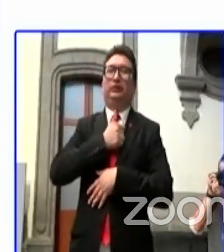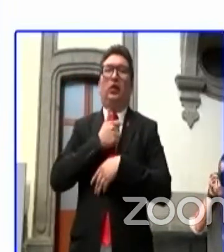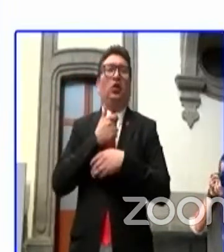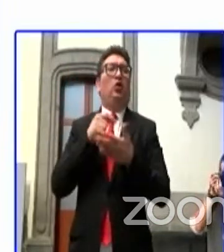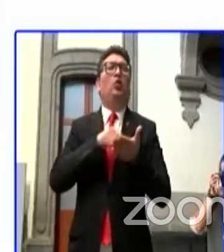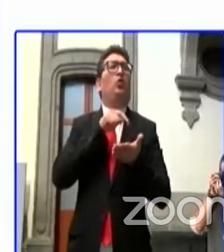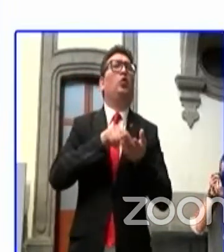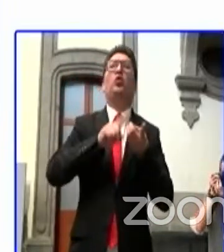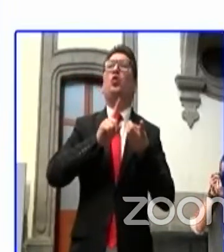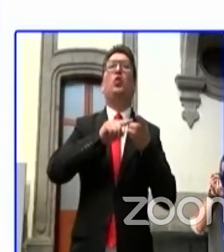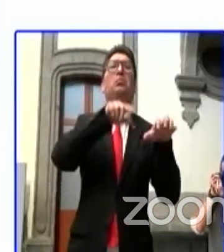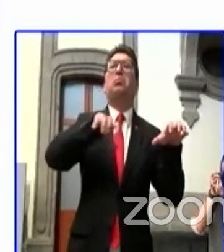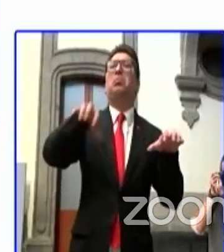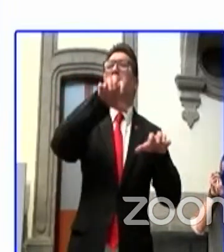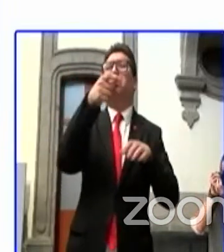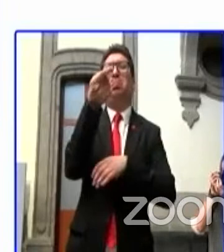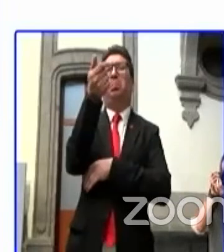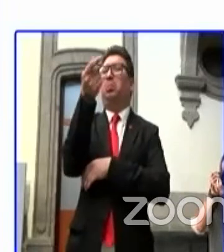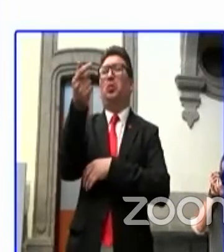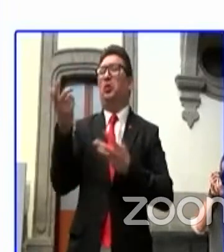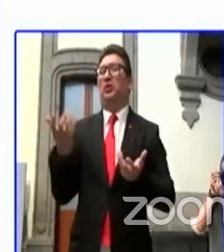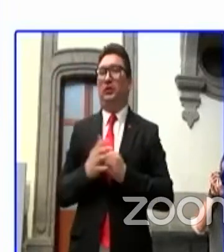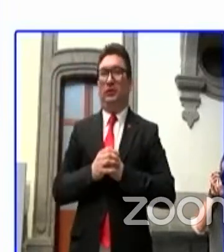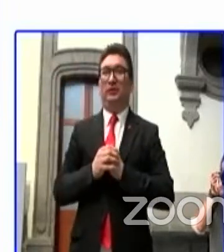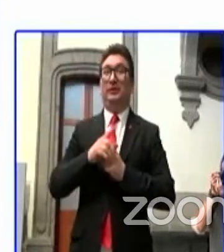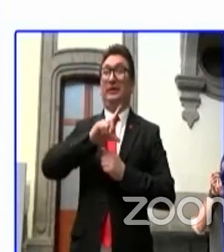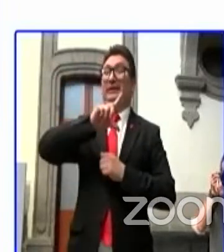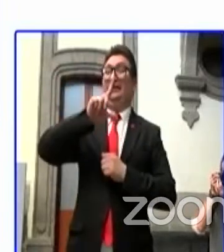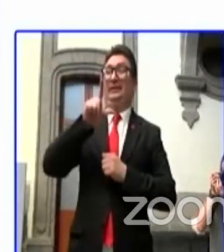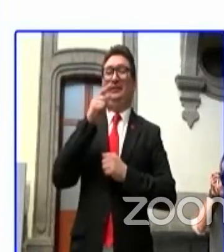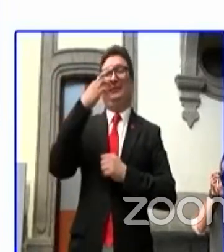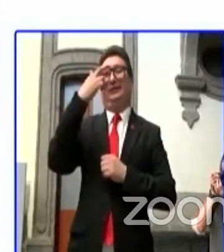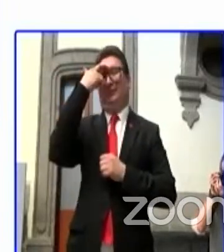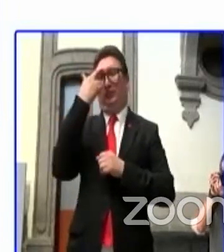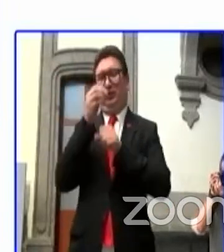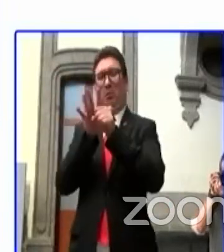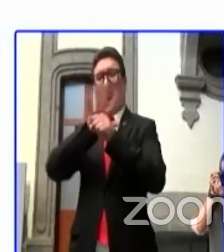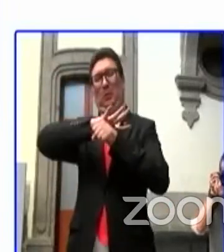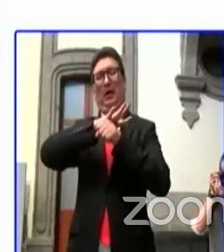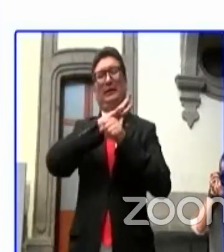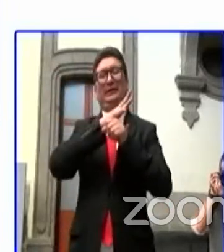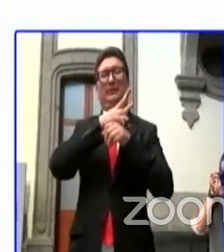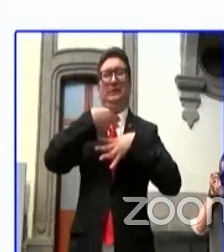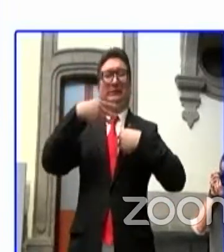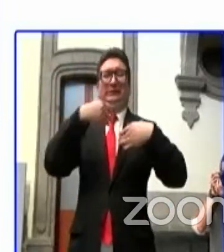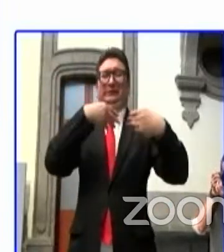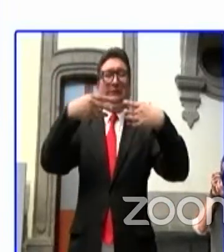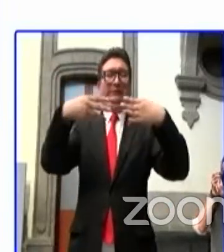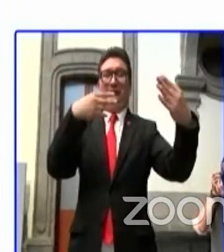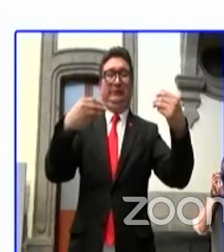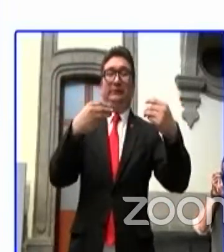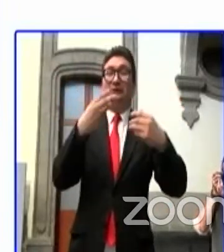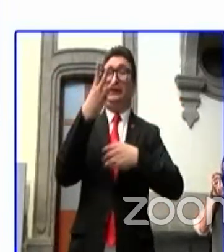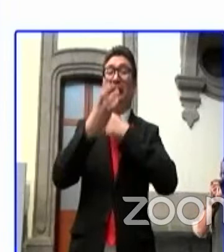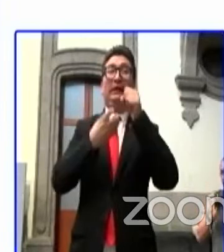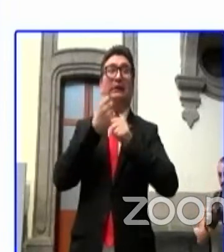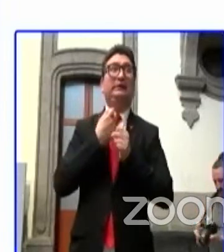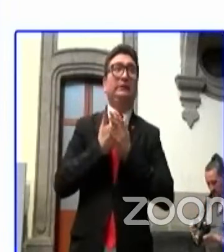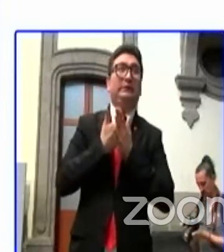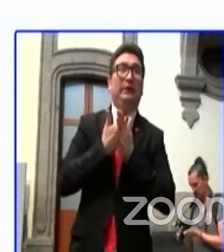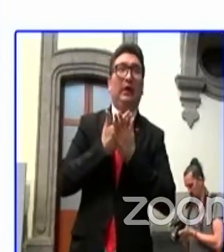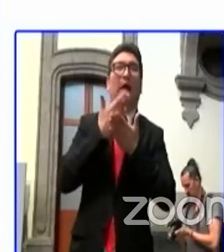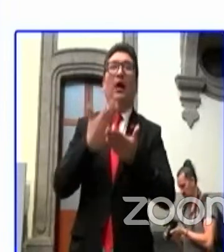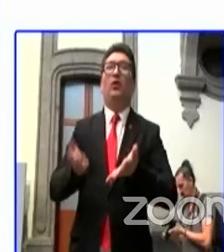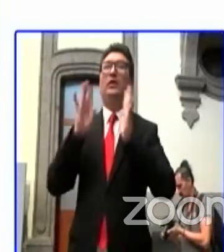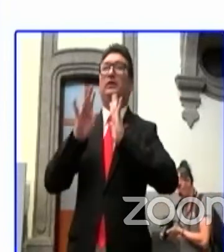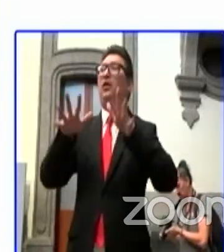existen actualmente. Y luego, después de 3 años de pandemia, ver este recinto casi lleno, en verdad me da un gusto